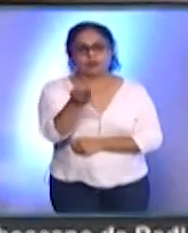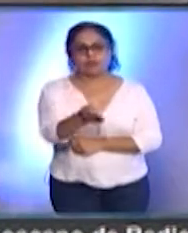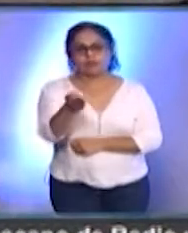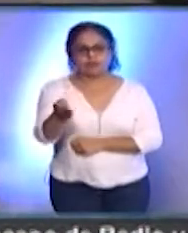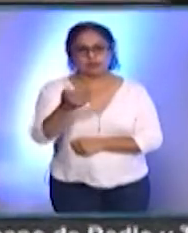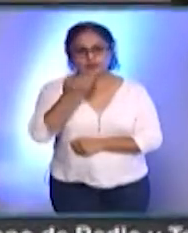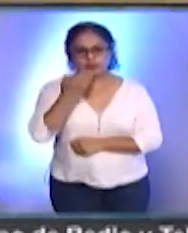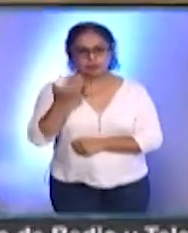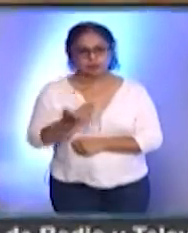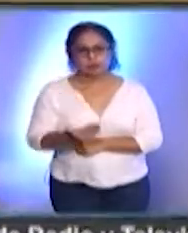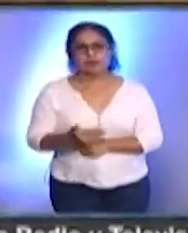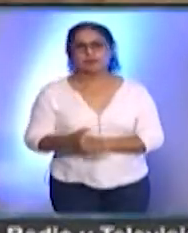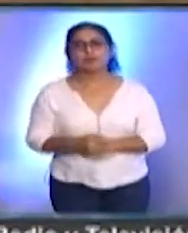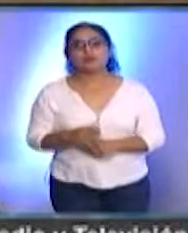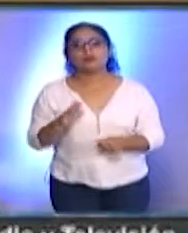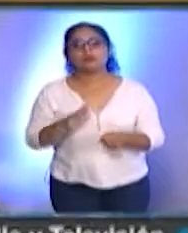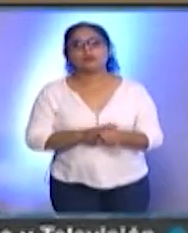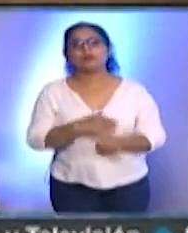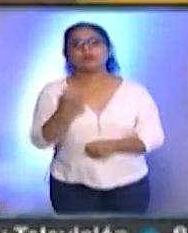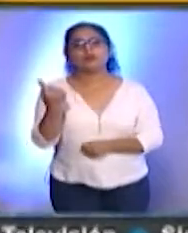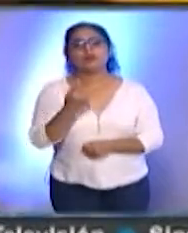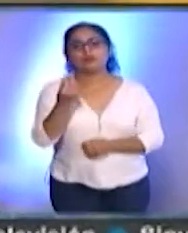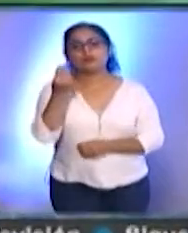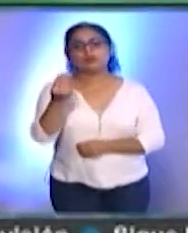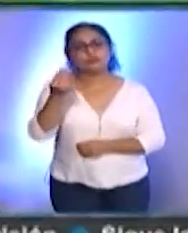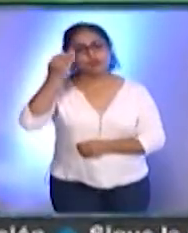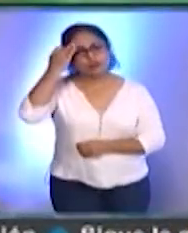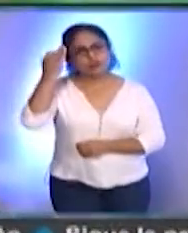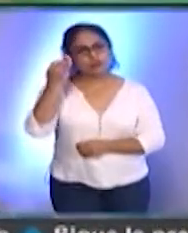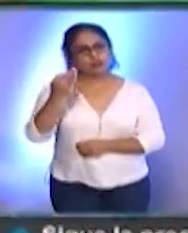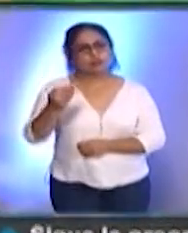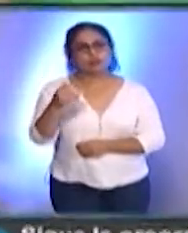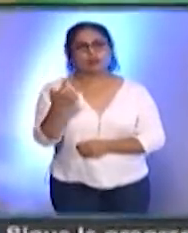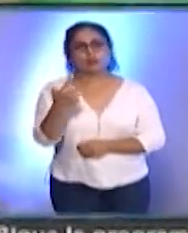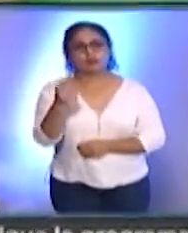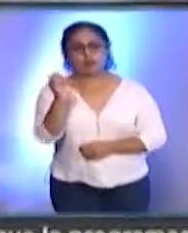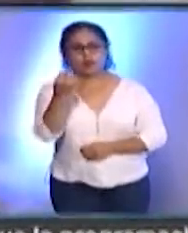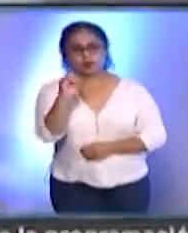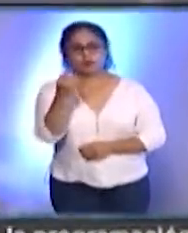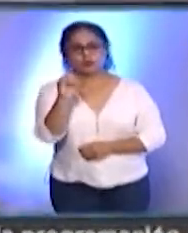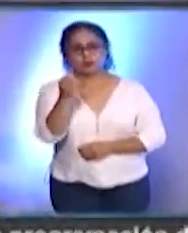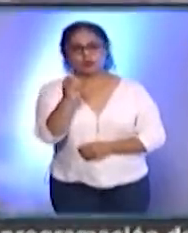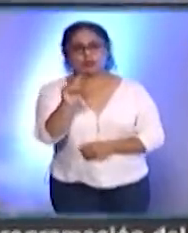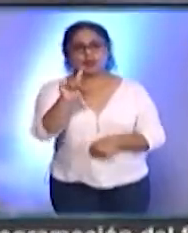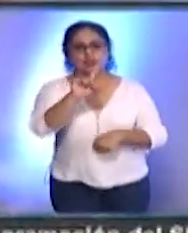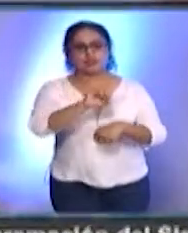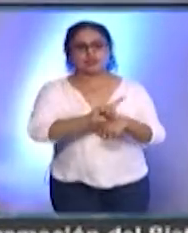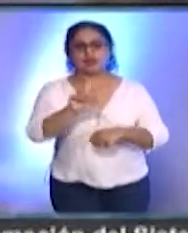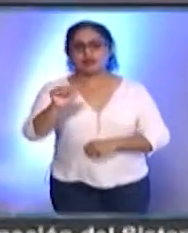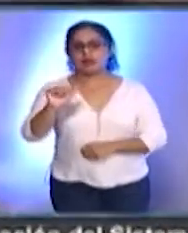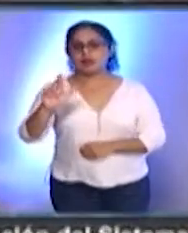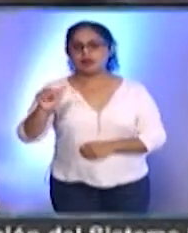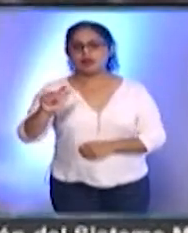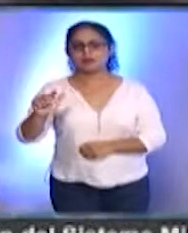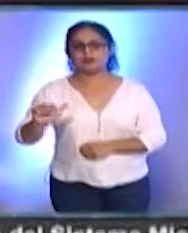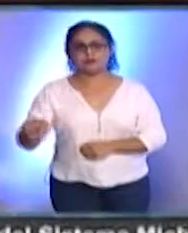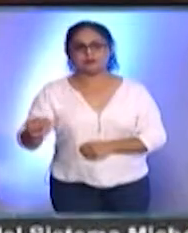porque durante muchos años el 12 de octubre fue tomado como el Día de la Raza.